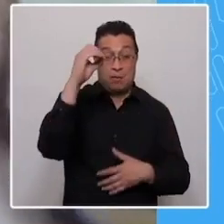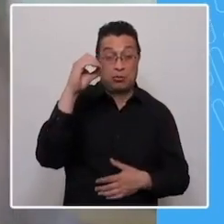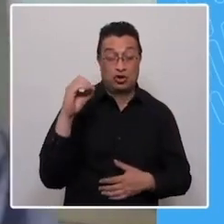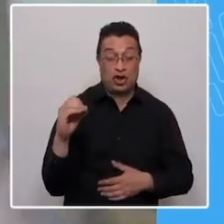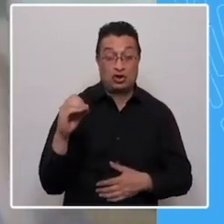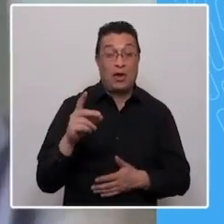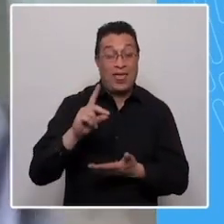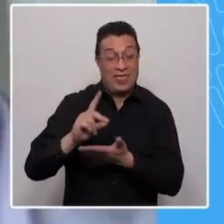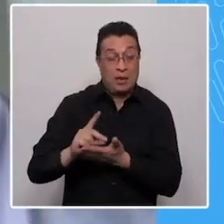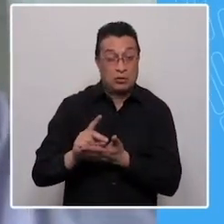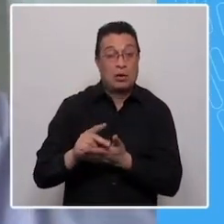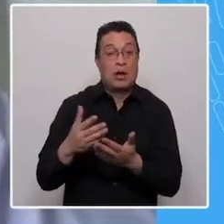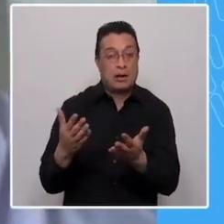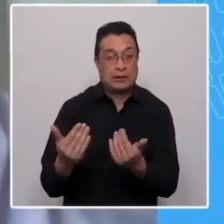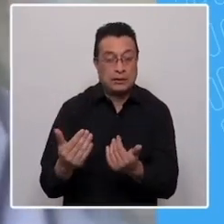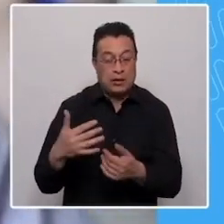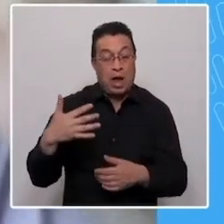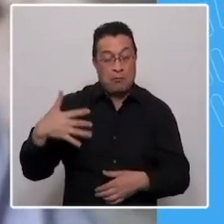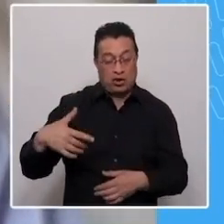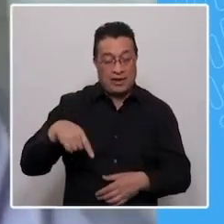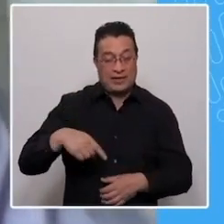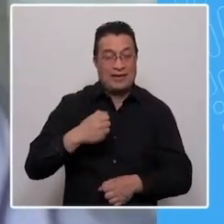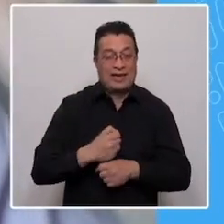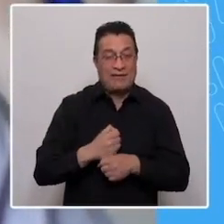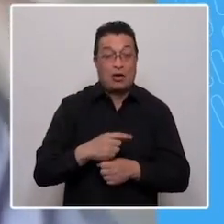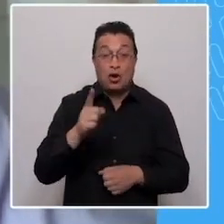claramente innecesario para la importancia de este trabajo. Y quien no lo